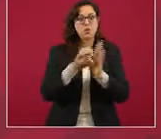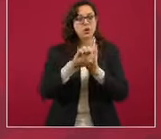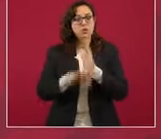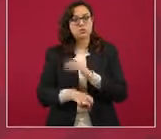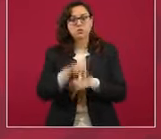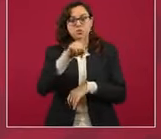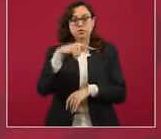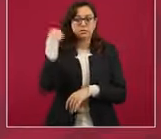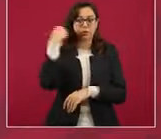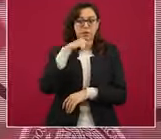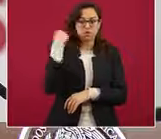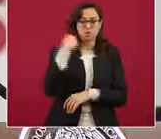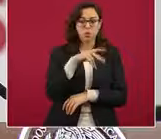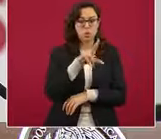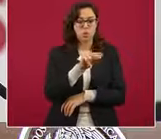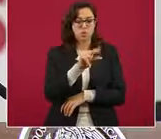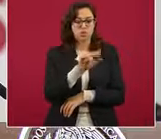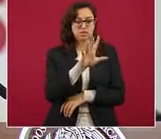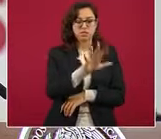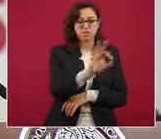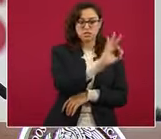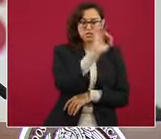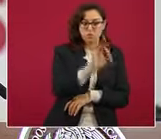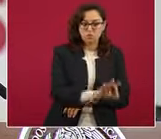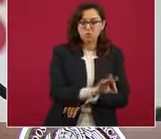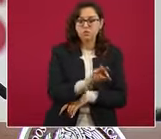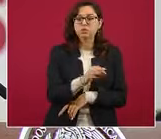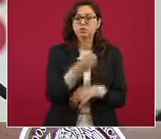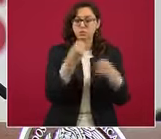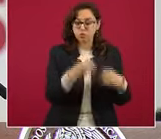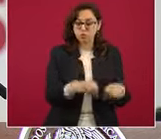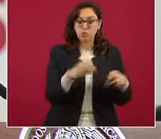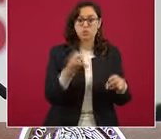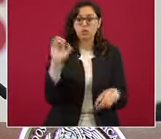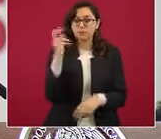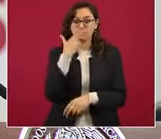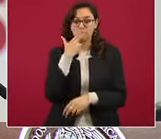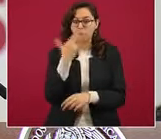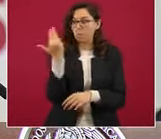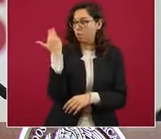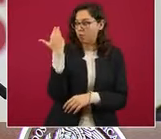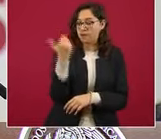85% de ocupación, Chihuahua hace poco lo mismo,